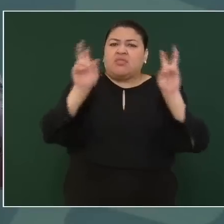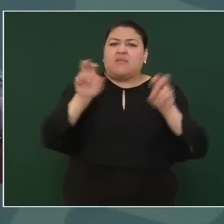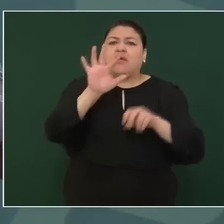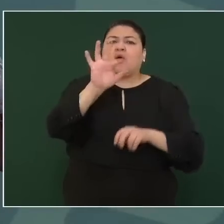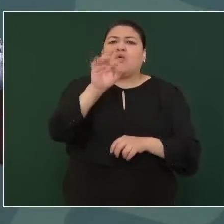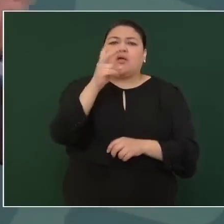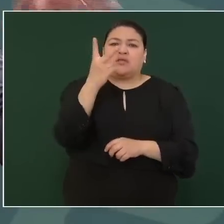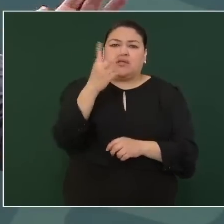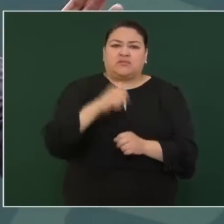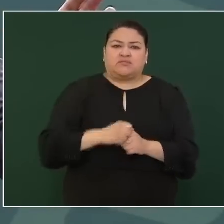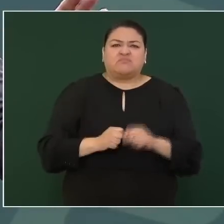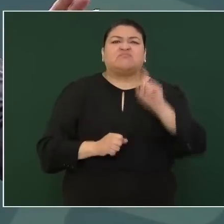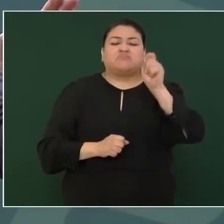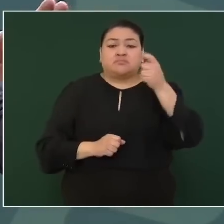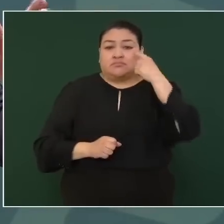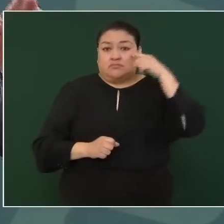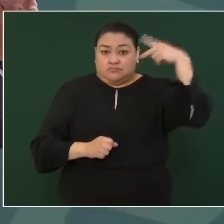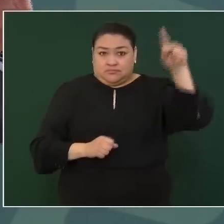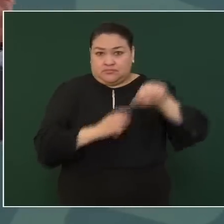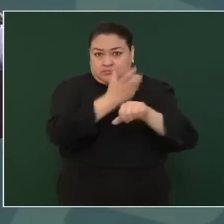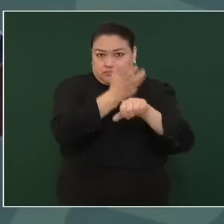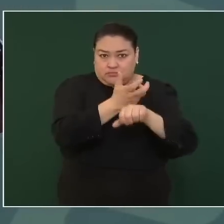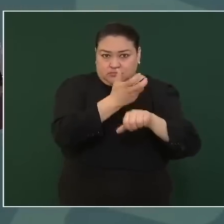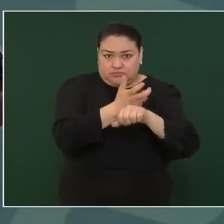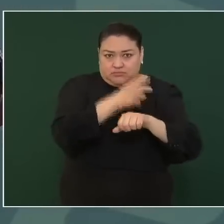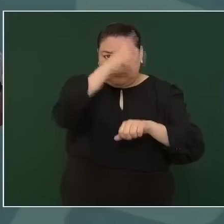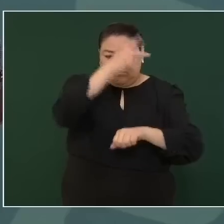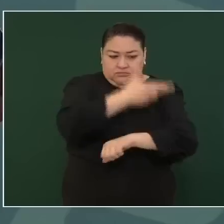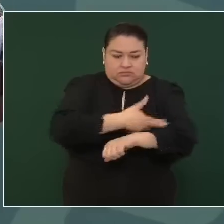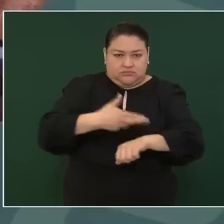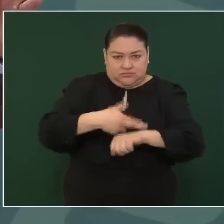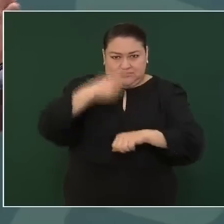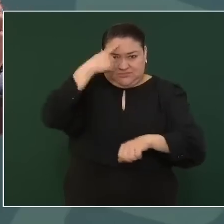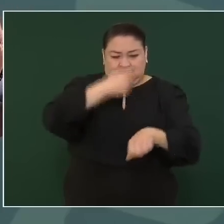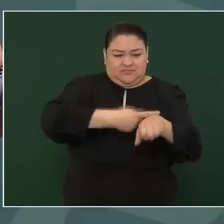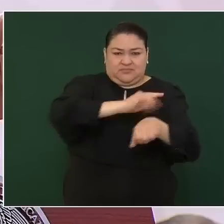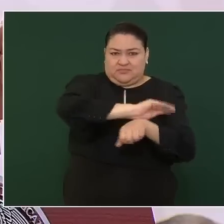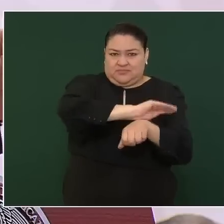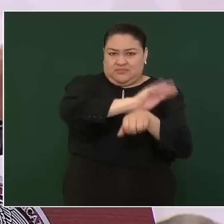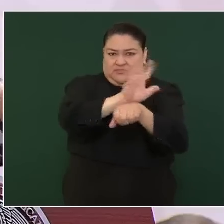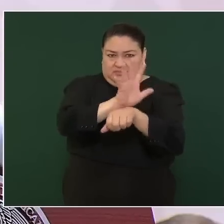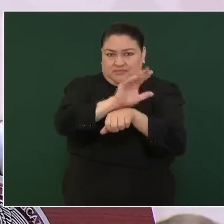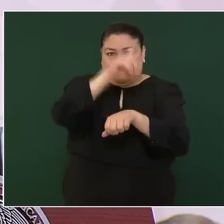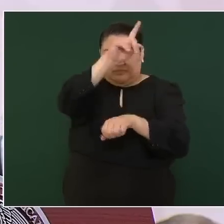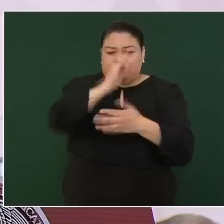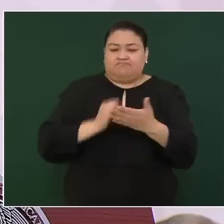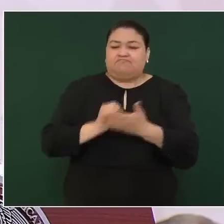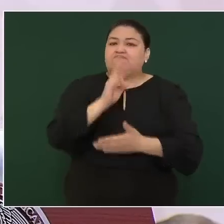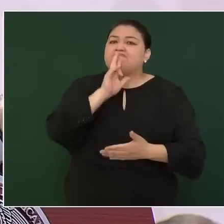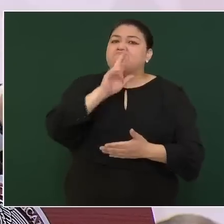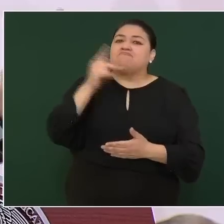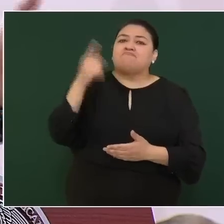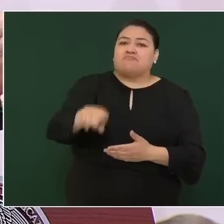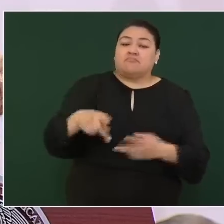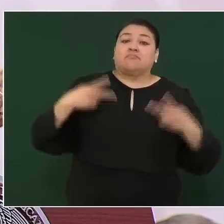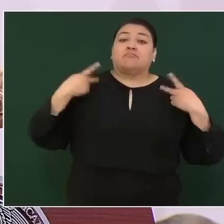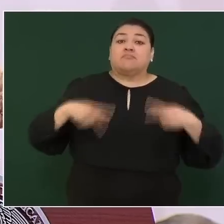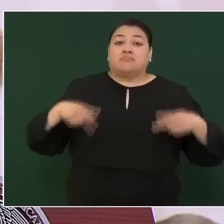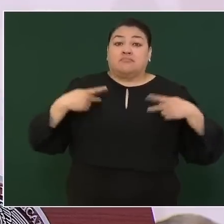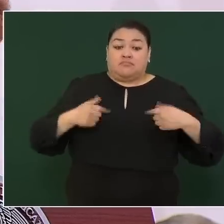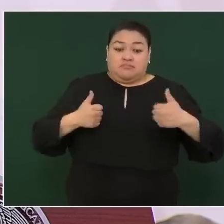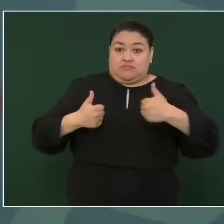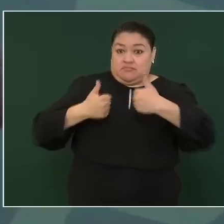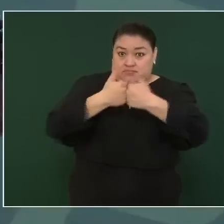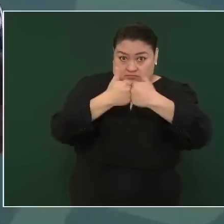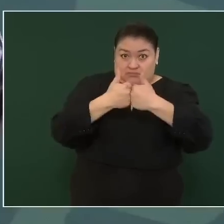Una disposición tomada por Estados Unidos por razones sanitarias, por el COVID-19, que persona que llegue por la frontera de